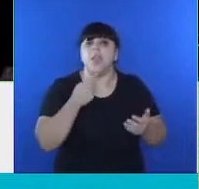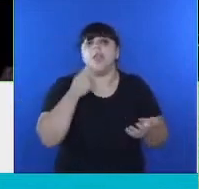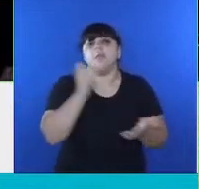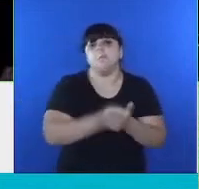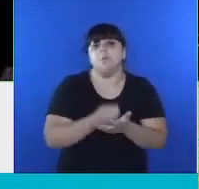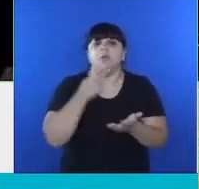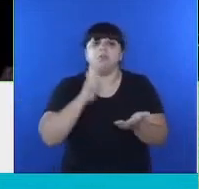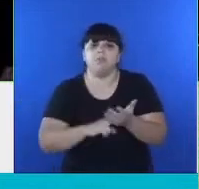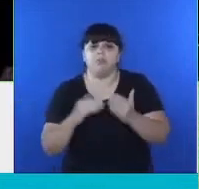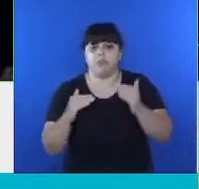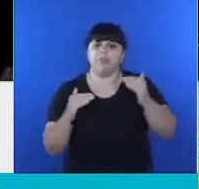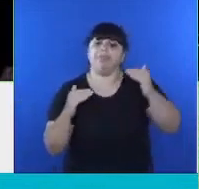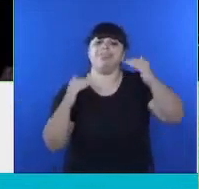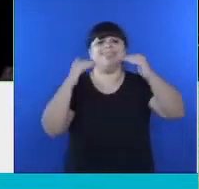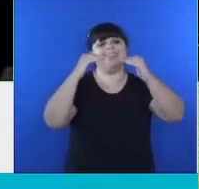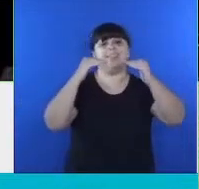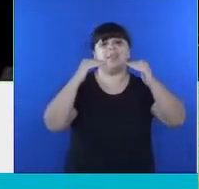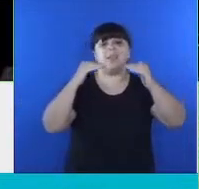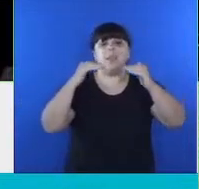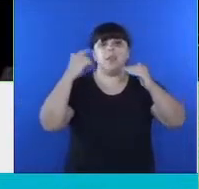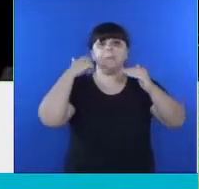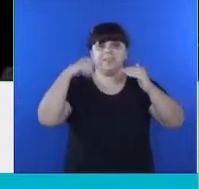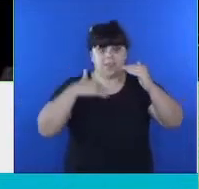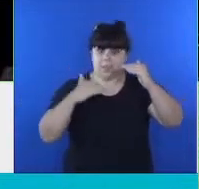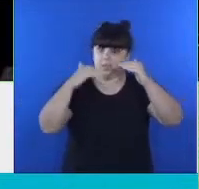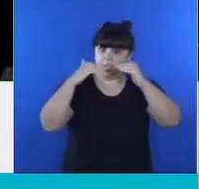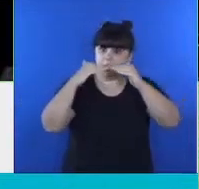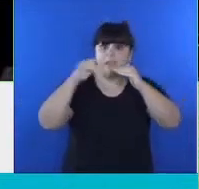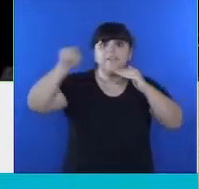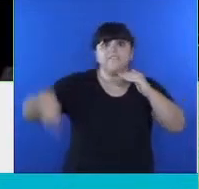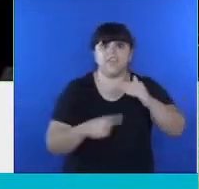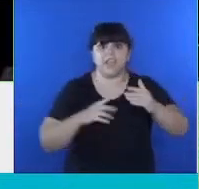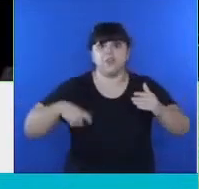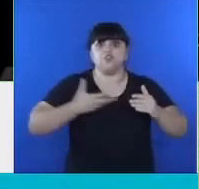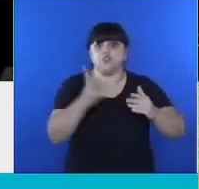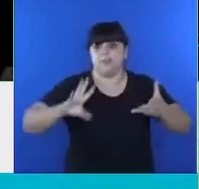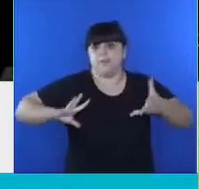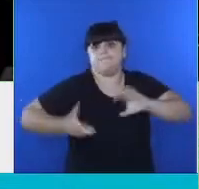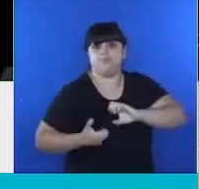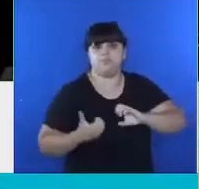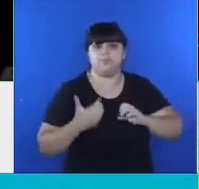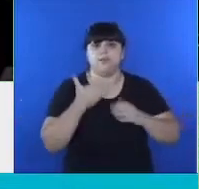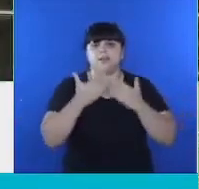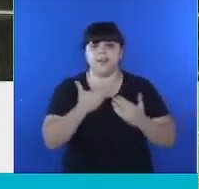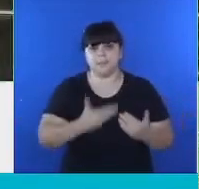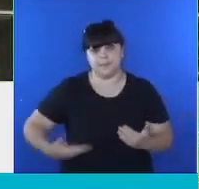fiscal sin tener en cuenta el daño social que está trayendo aparejado. Muchas gracias, señor presidente.